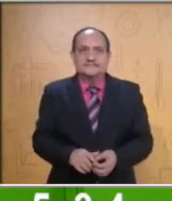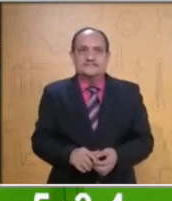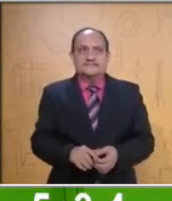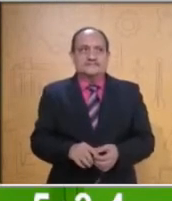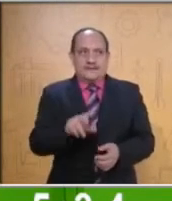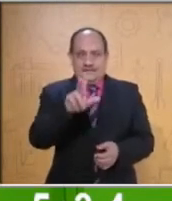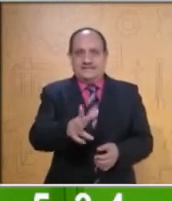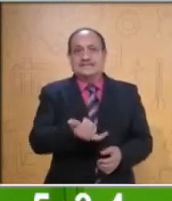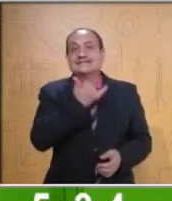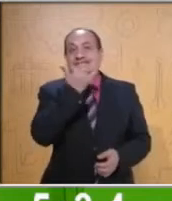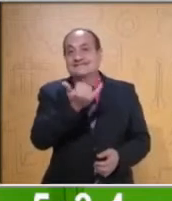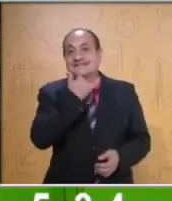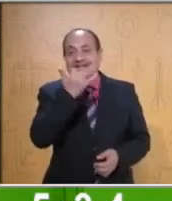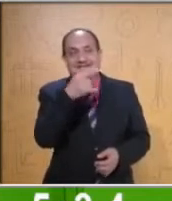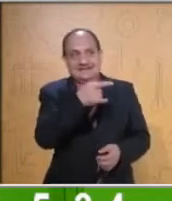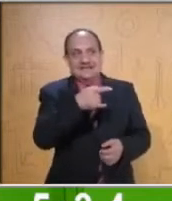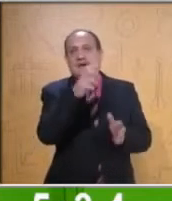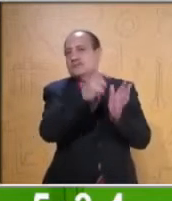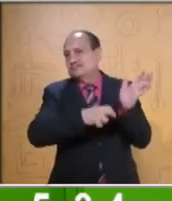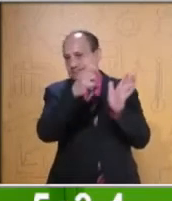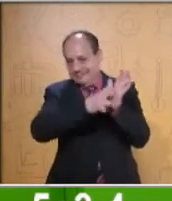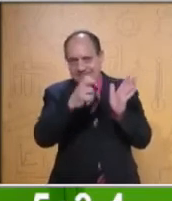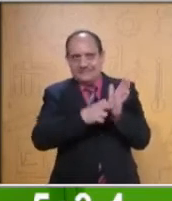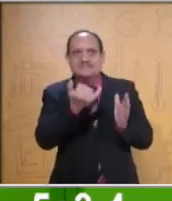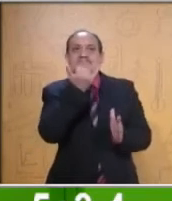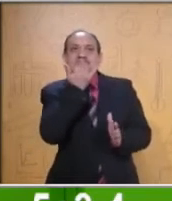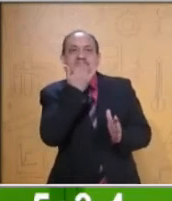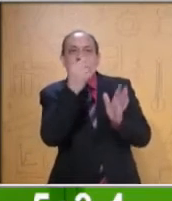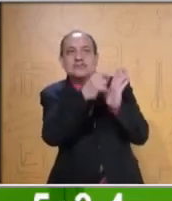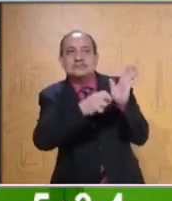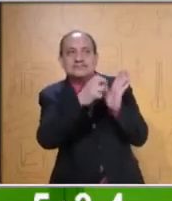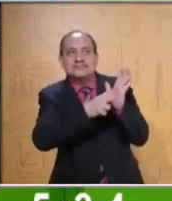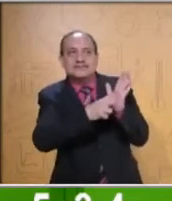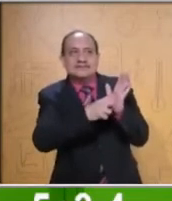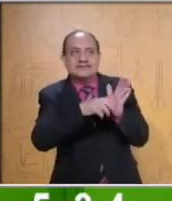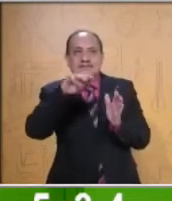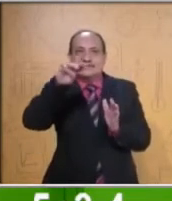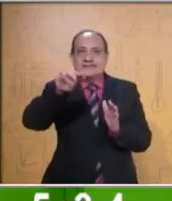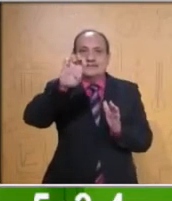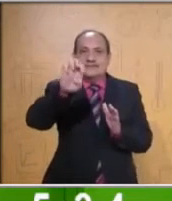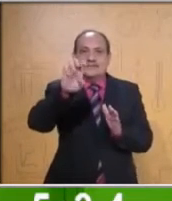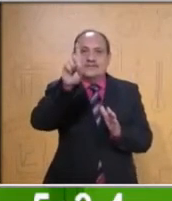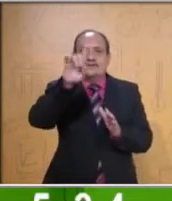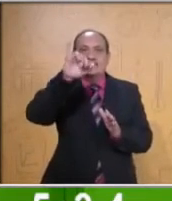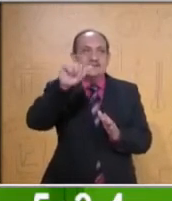un error, al momento lo voy a corregir. Aquí debe ser la media